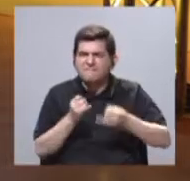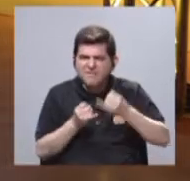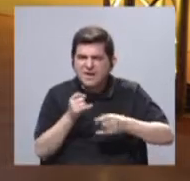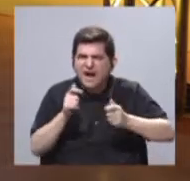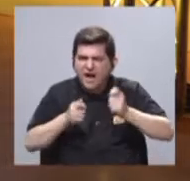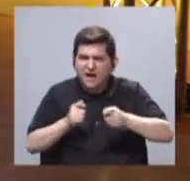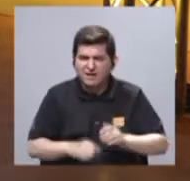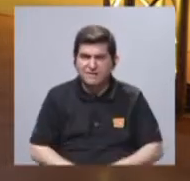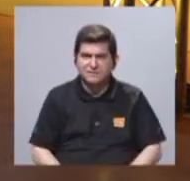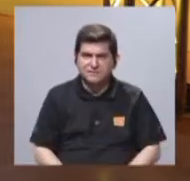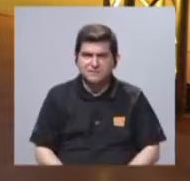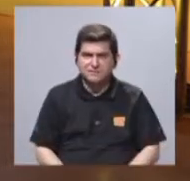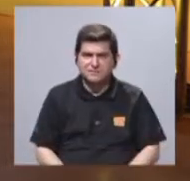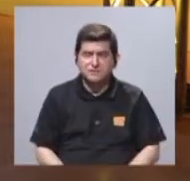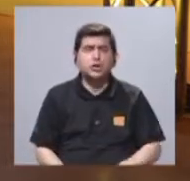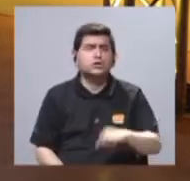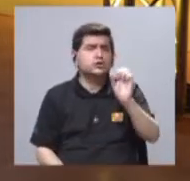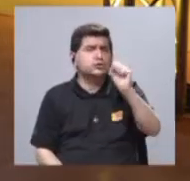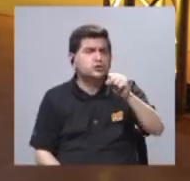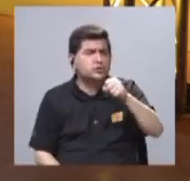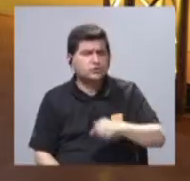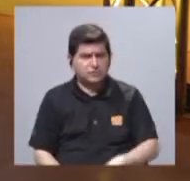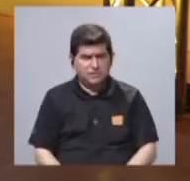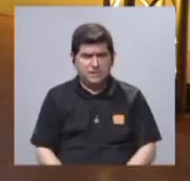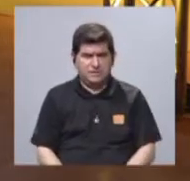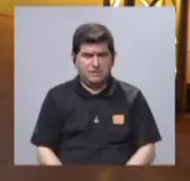Finales de septiembre. Sí,